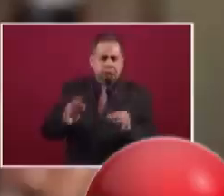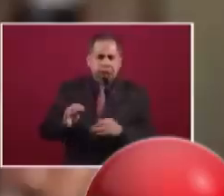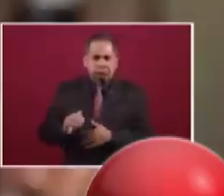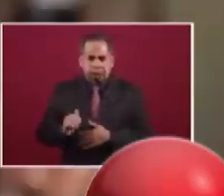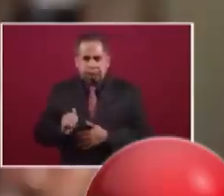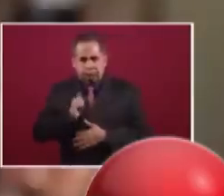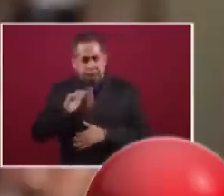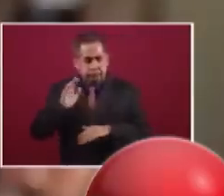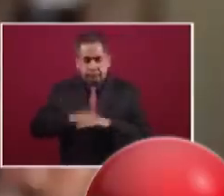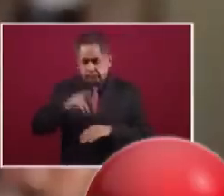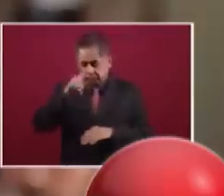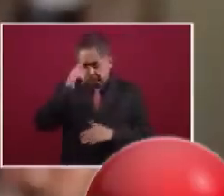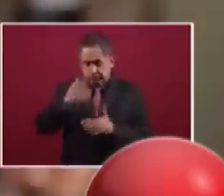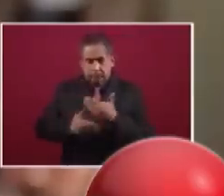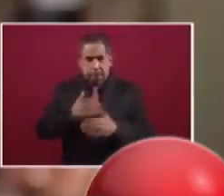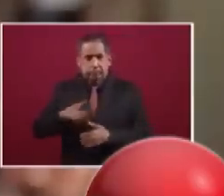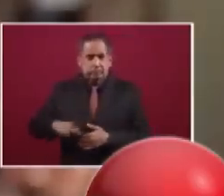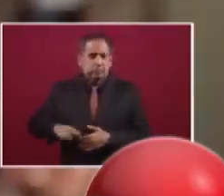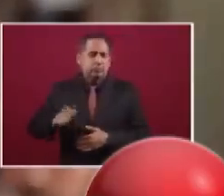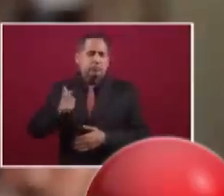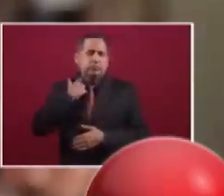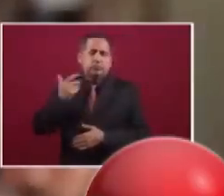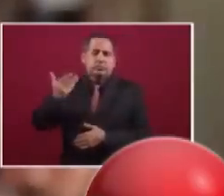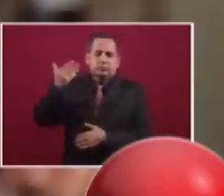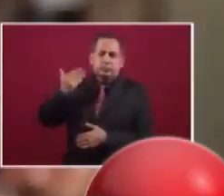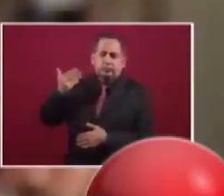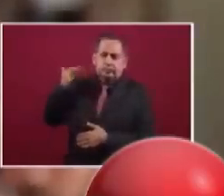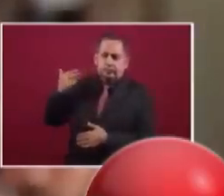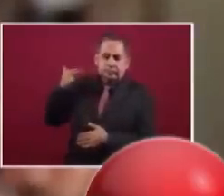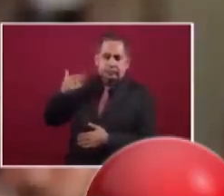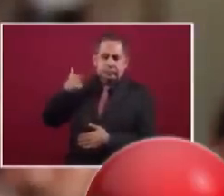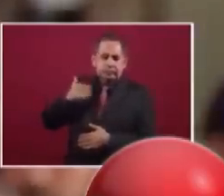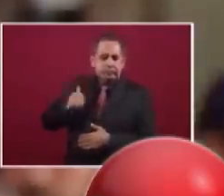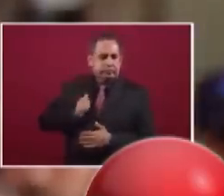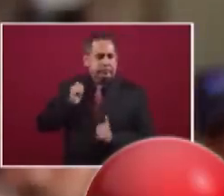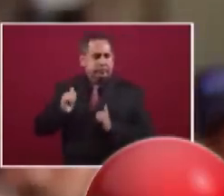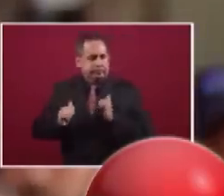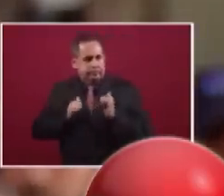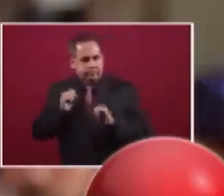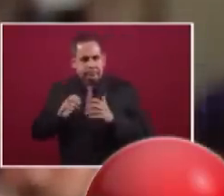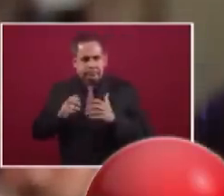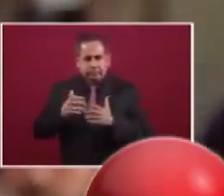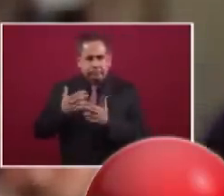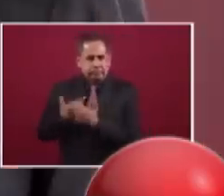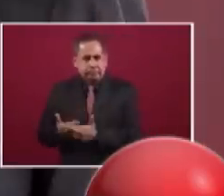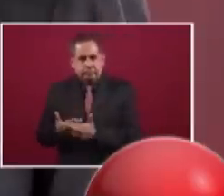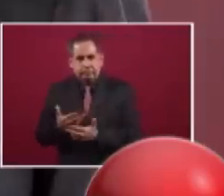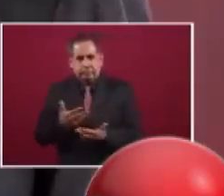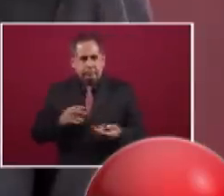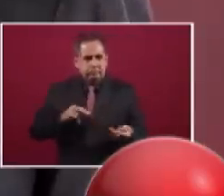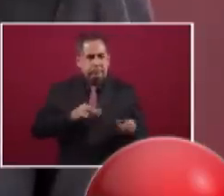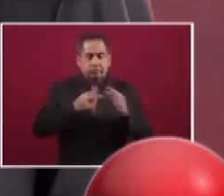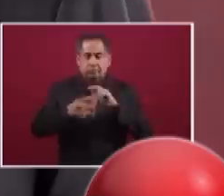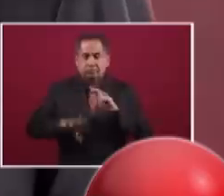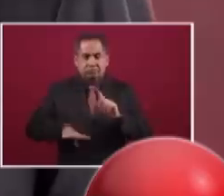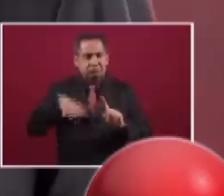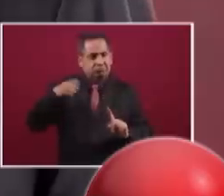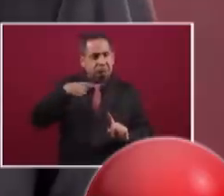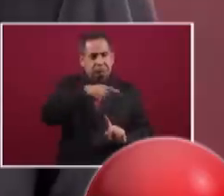de las facilidades de gobiernos anteriores para hacer negocios a costa de recursos públicos, se cometieron